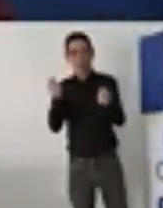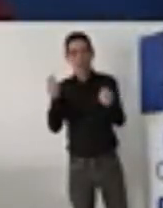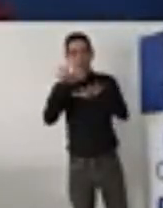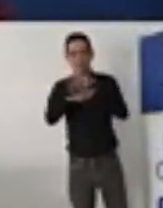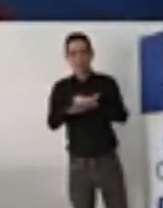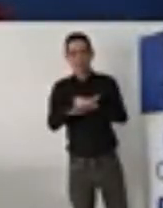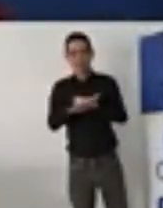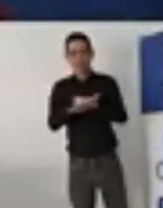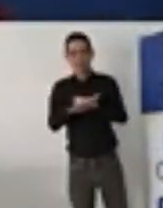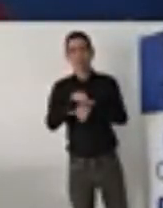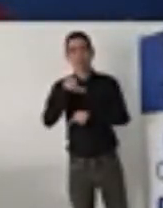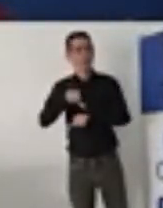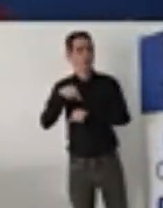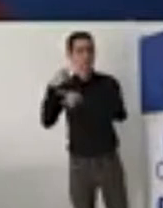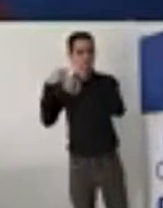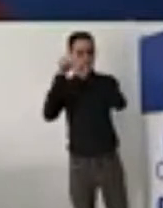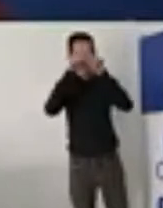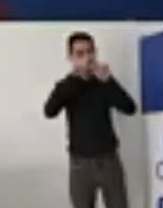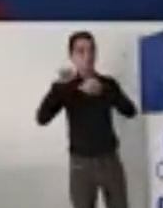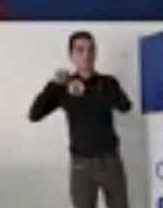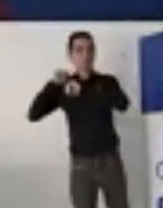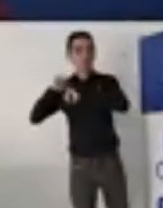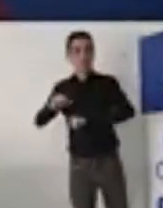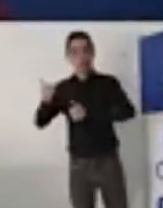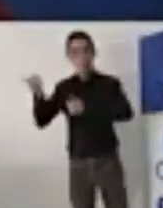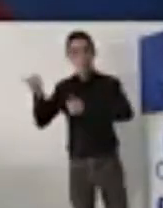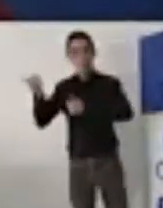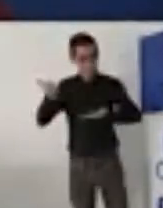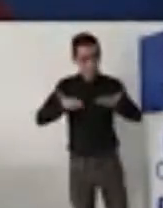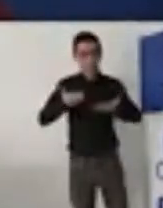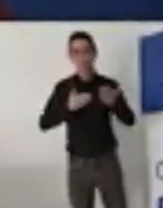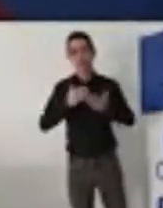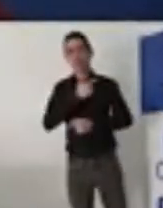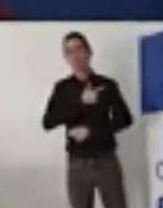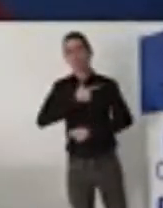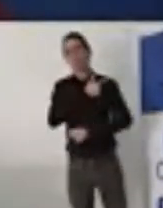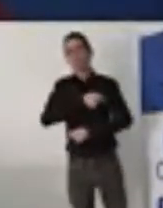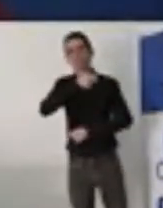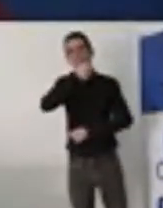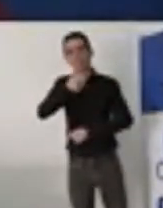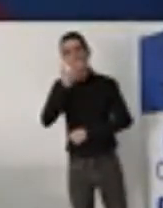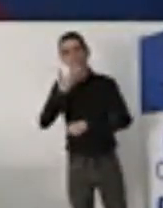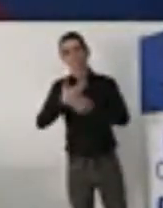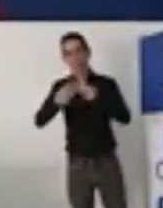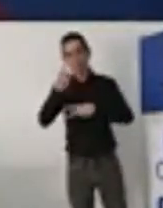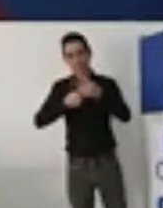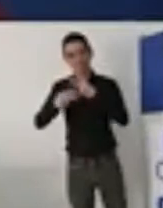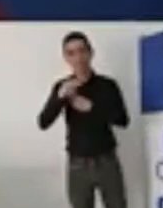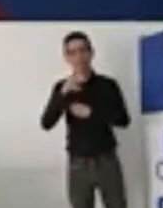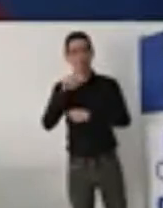autoridades aquí presentes, la señora Lourdes Solís Padilla, presidenta del Sistema DIF León. Buenos días.